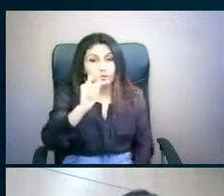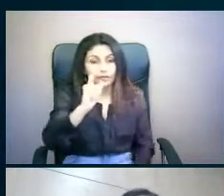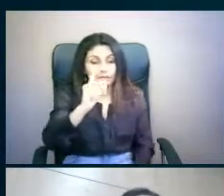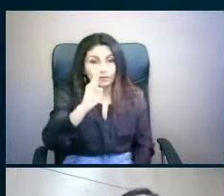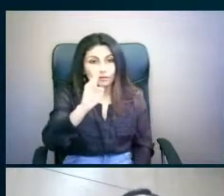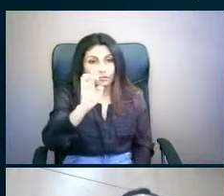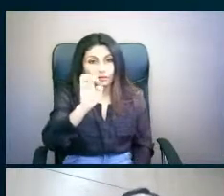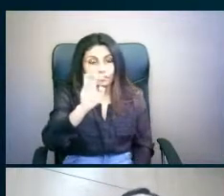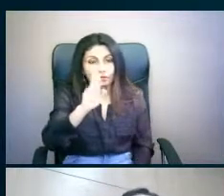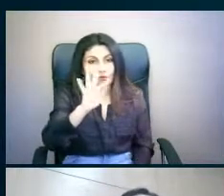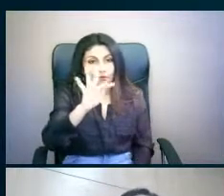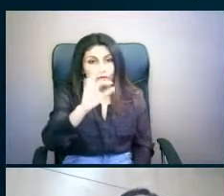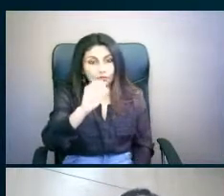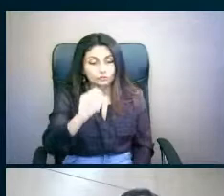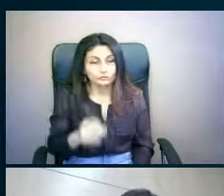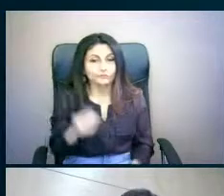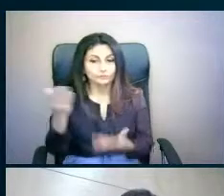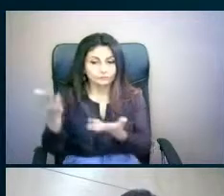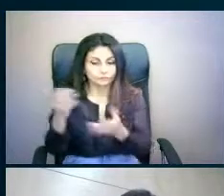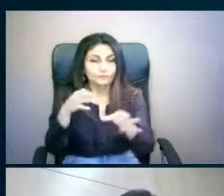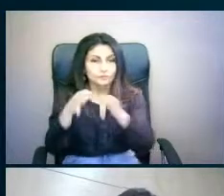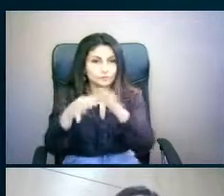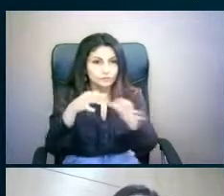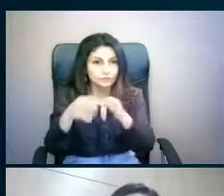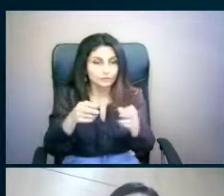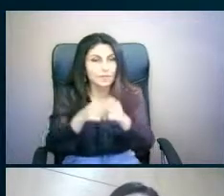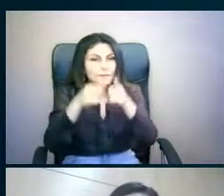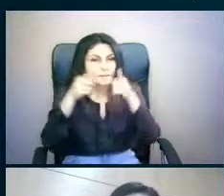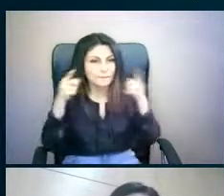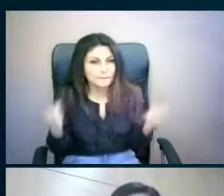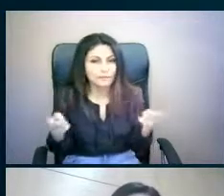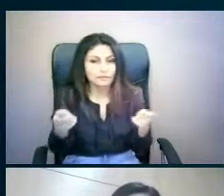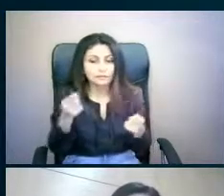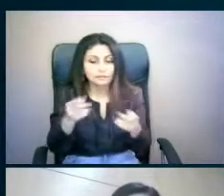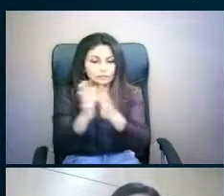me explicará cómo se dio la integración de esos datos.